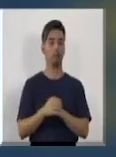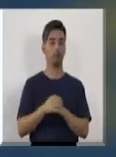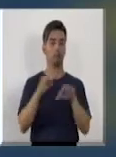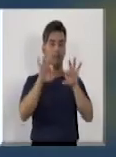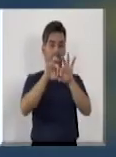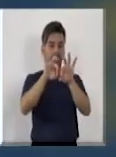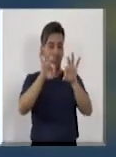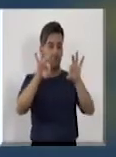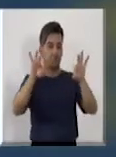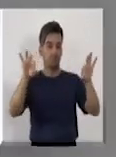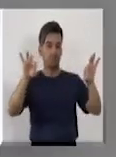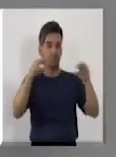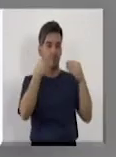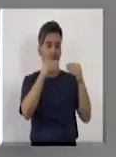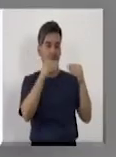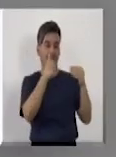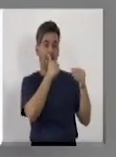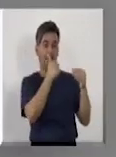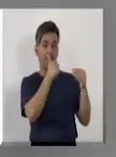llamó negativa.